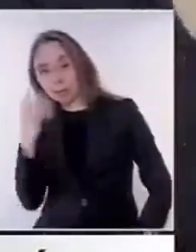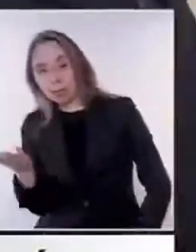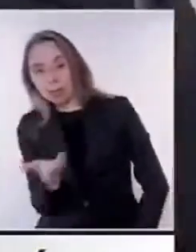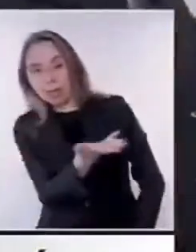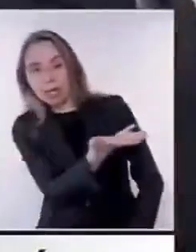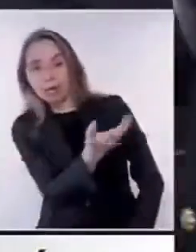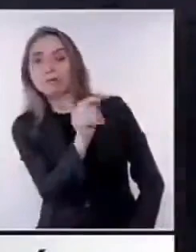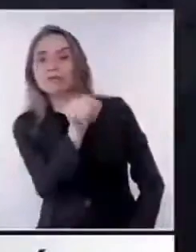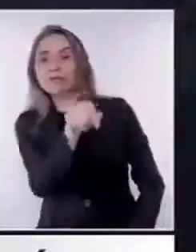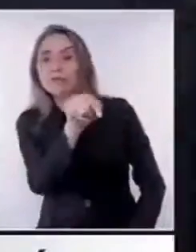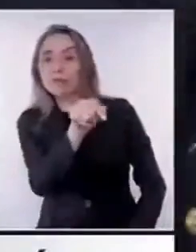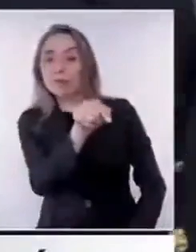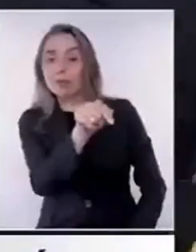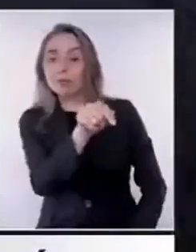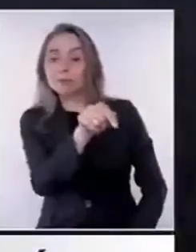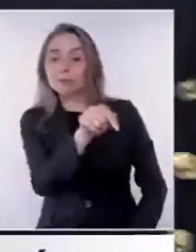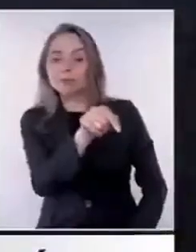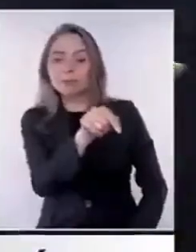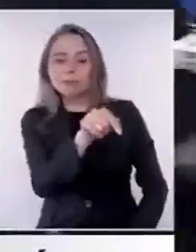uno de los